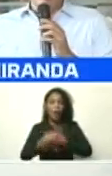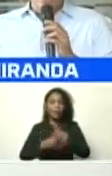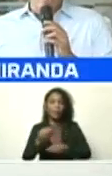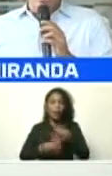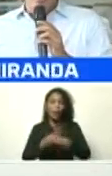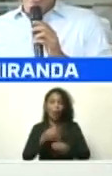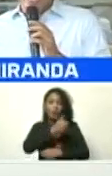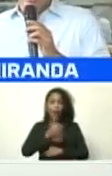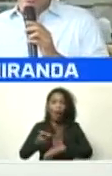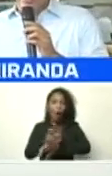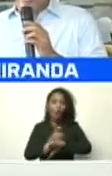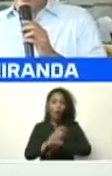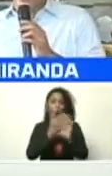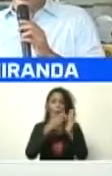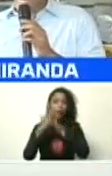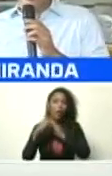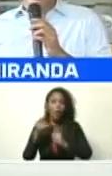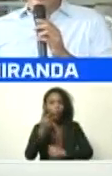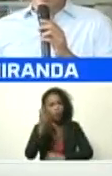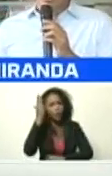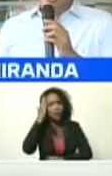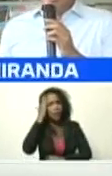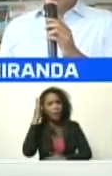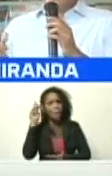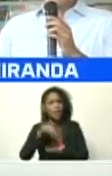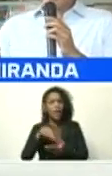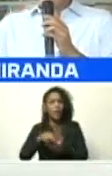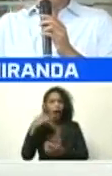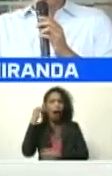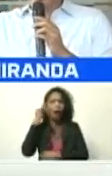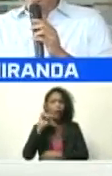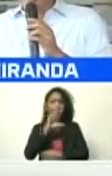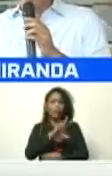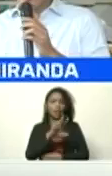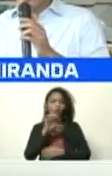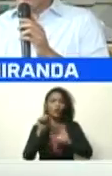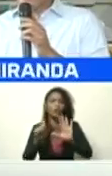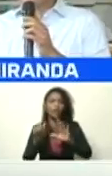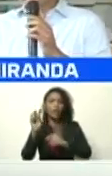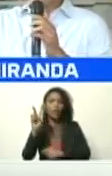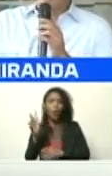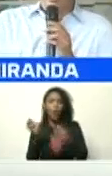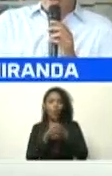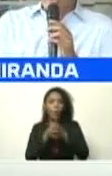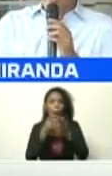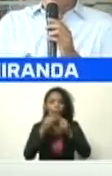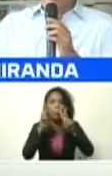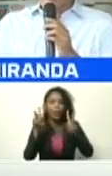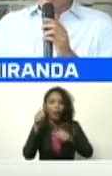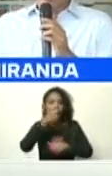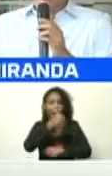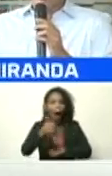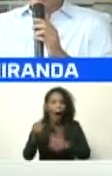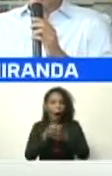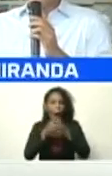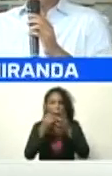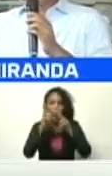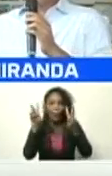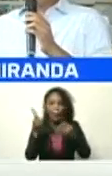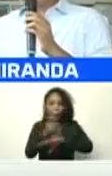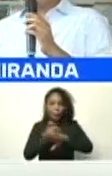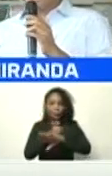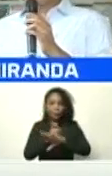en cada gobierno comunitario, usted sabe que en el caso de Miranda tenemos 362 cuadrantes de paz y en cada cuadrante de paz un gobierno